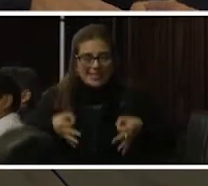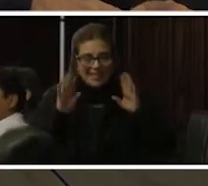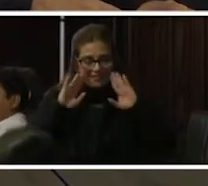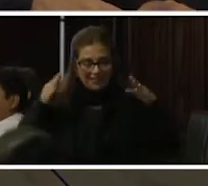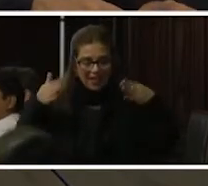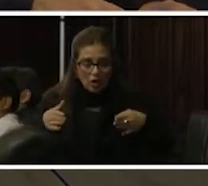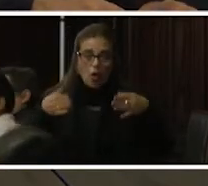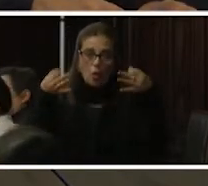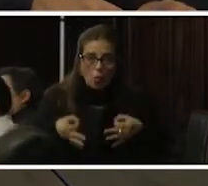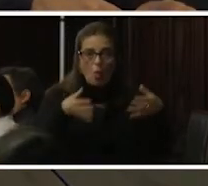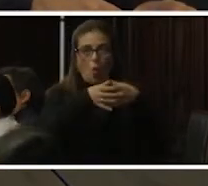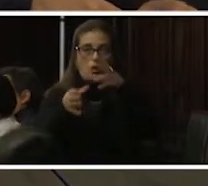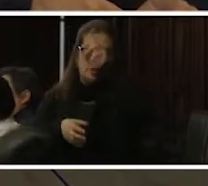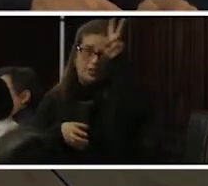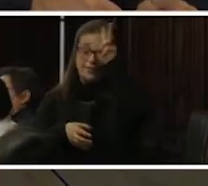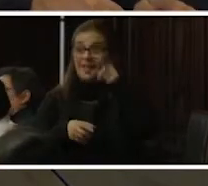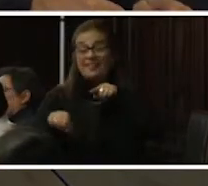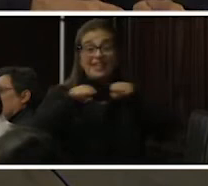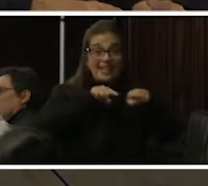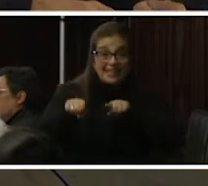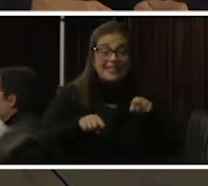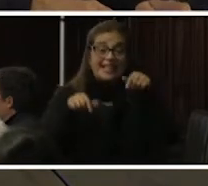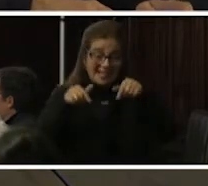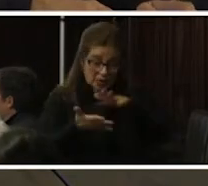estos pueblos. Las directrices son un documento